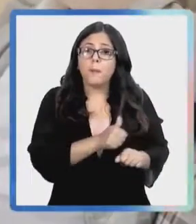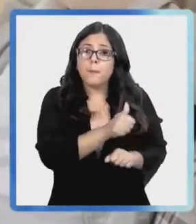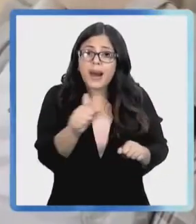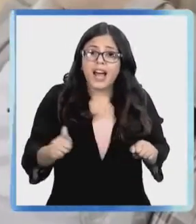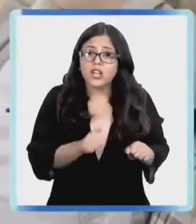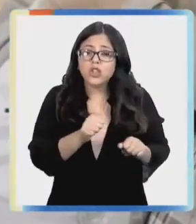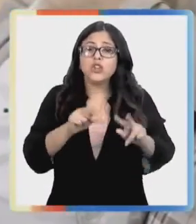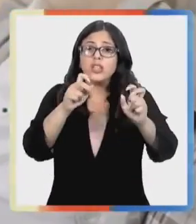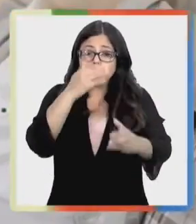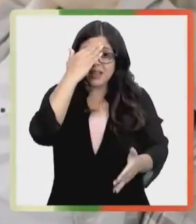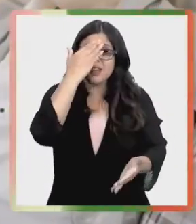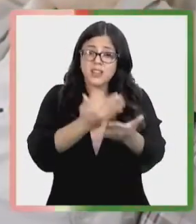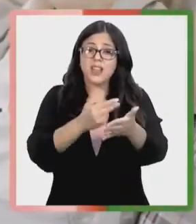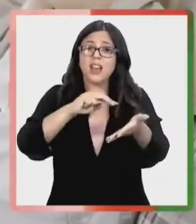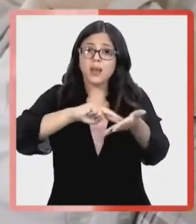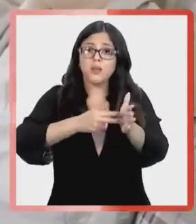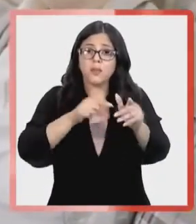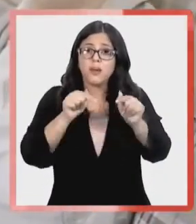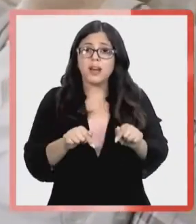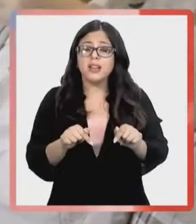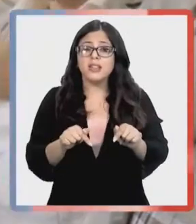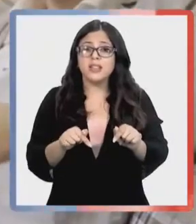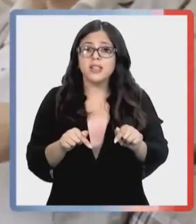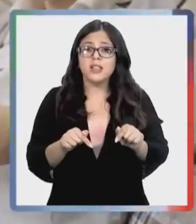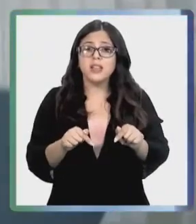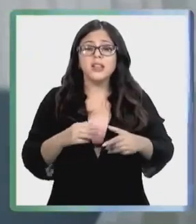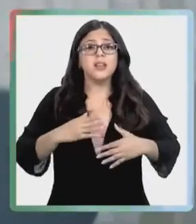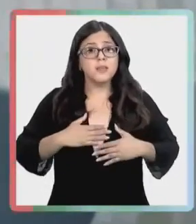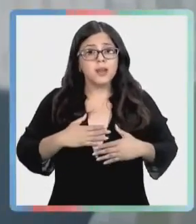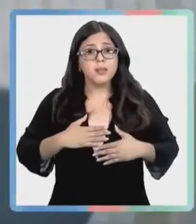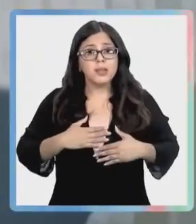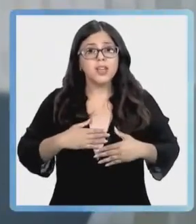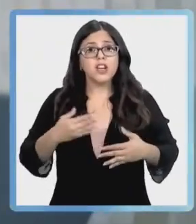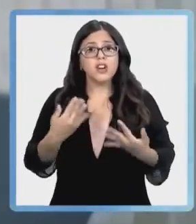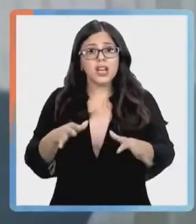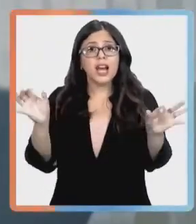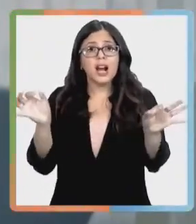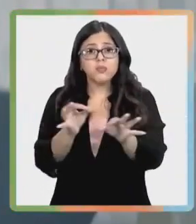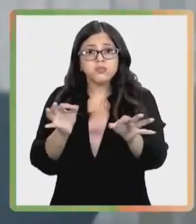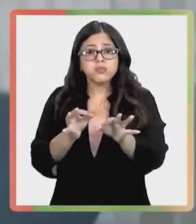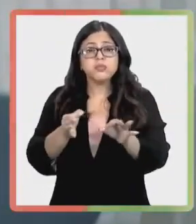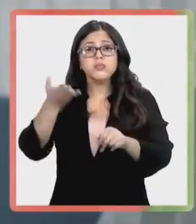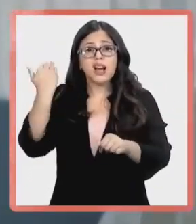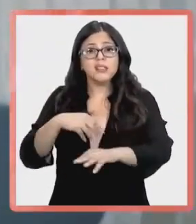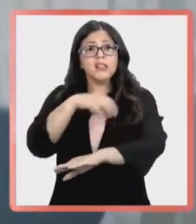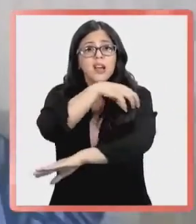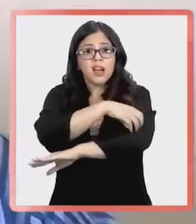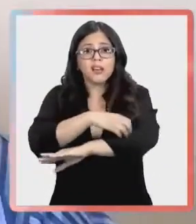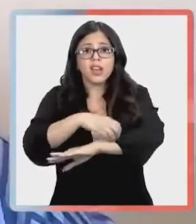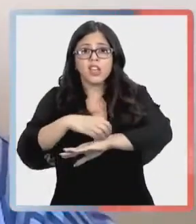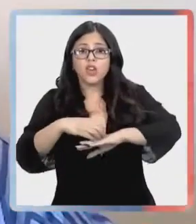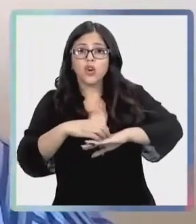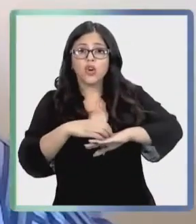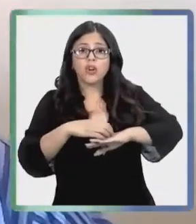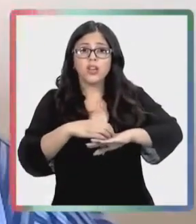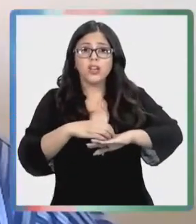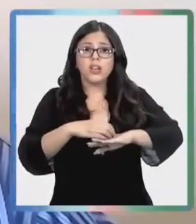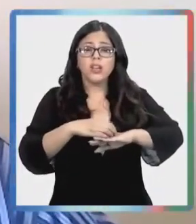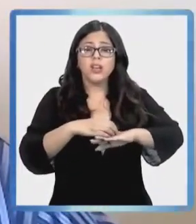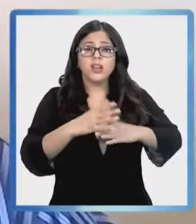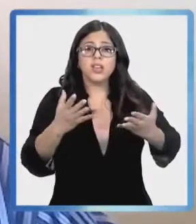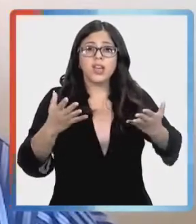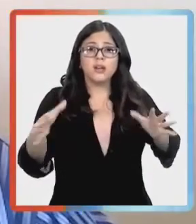que significa enfrentar este problema, que me ha tocado en los casos que hemos hablado en mi región y en otros lados con los vínculos con